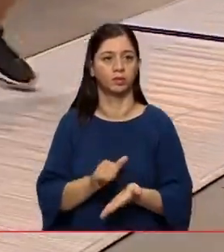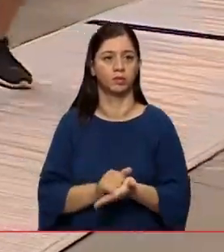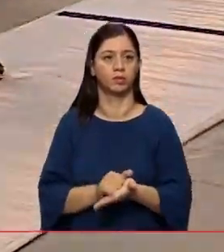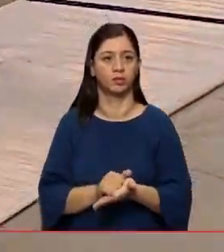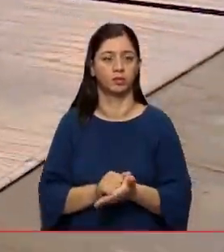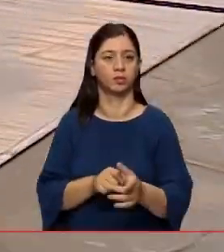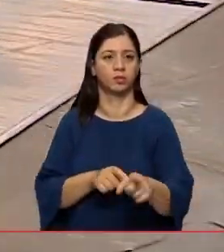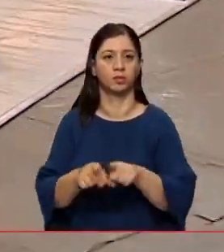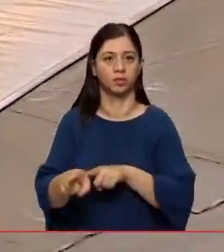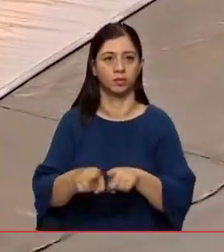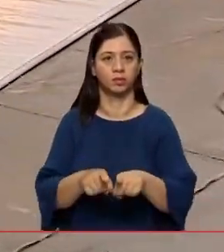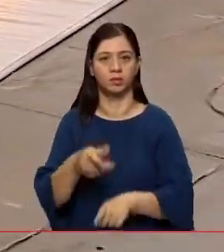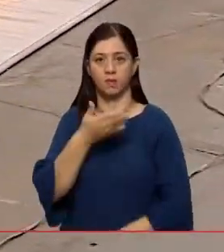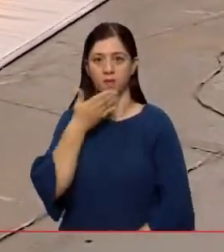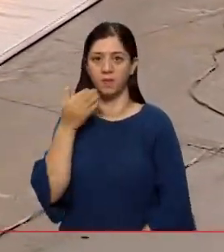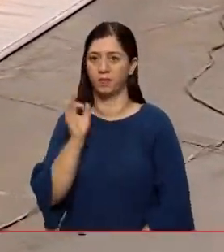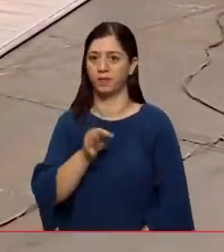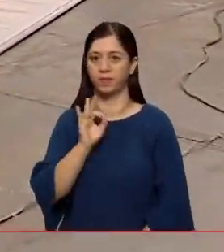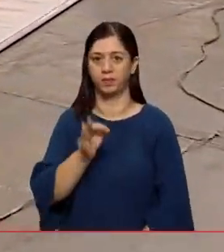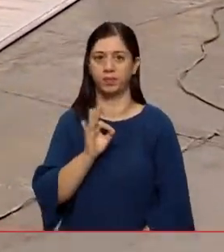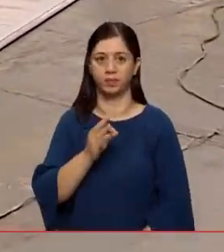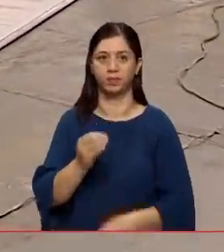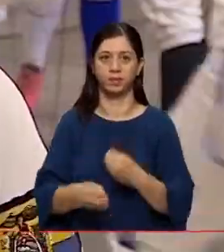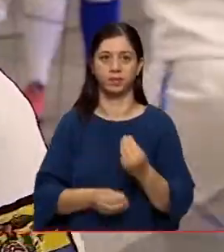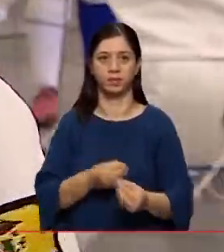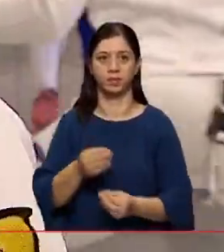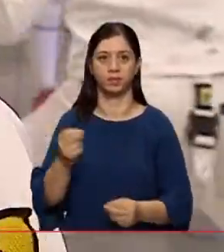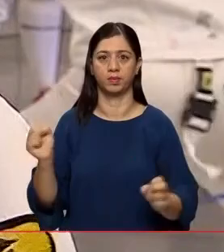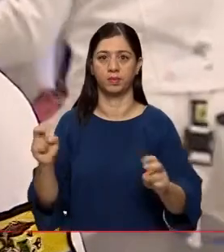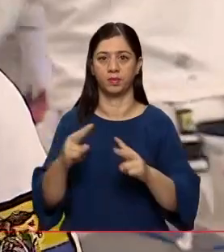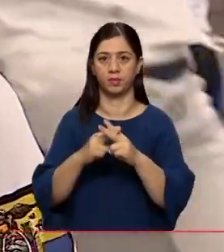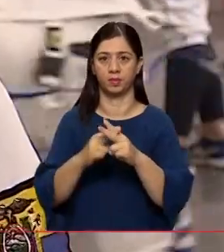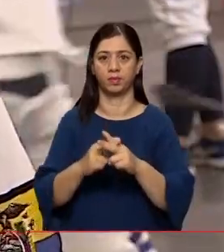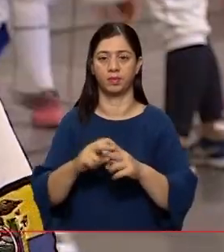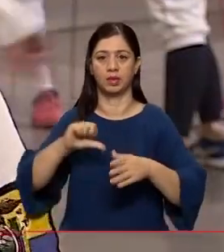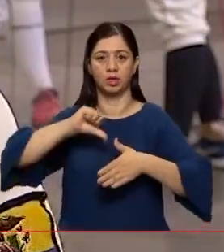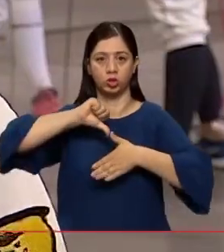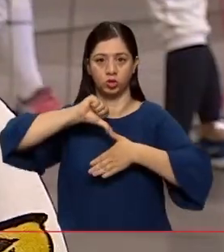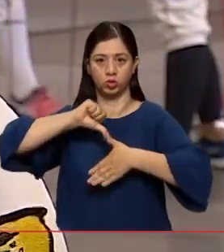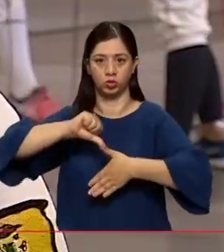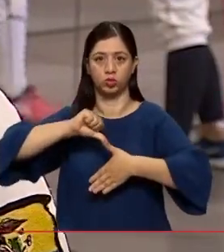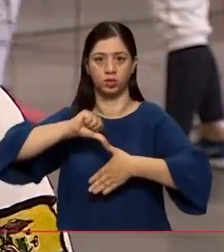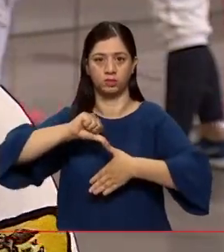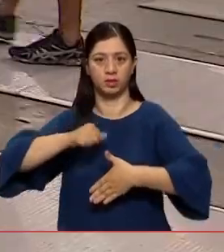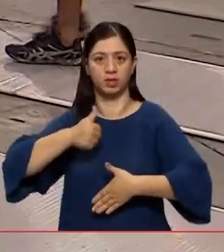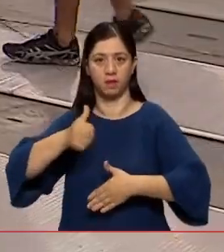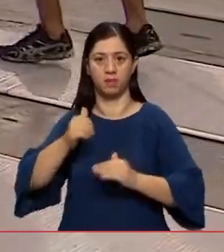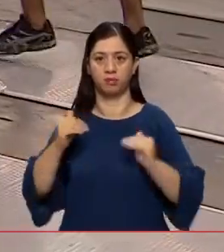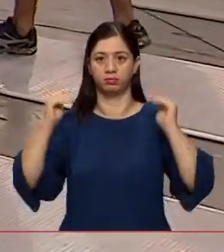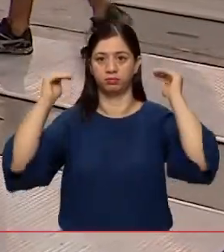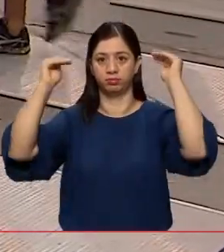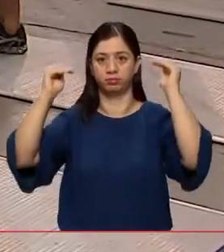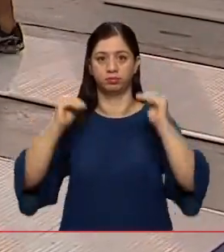la competencia dar lo mejor siempre para que nuestro país y Sudamérica quede bien en lo alto.